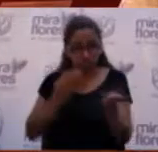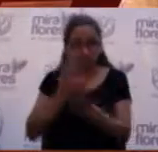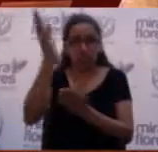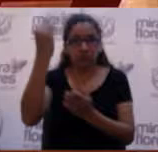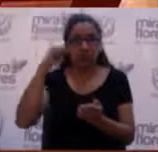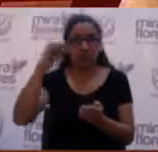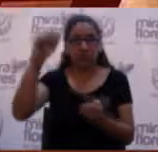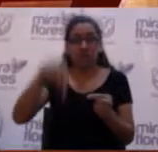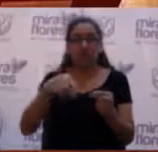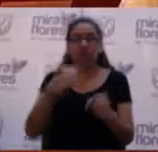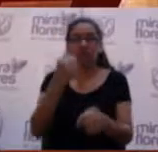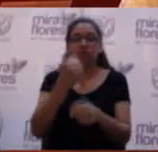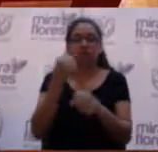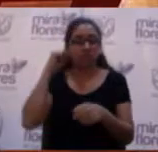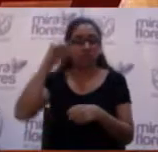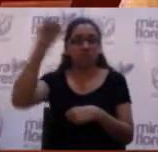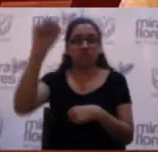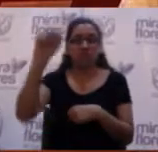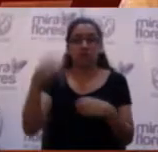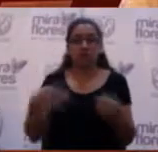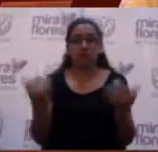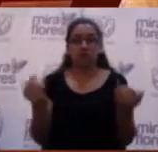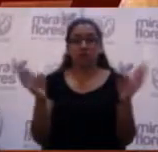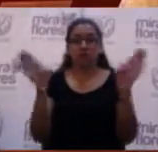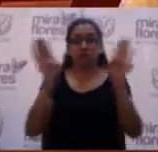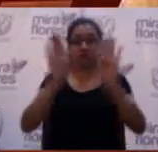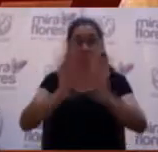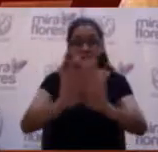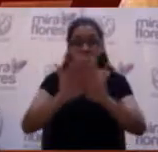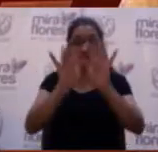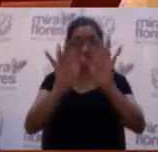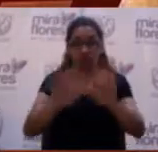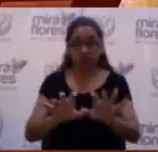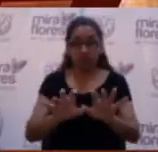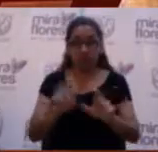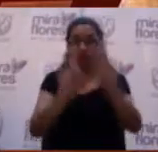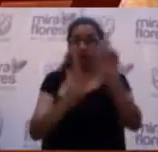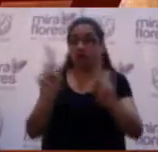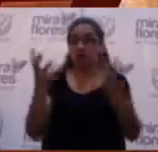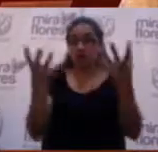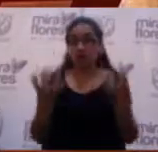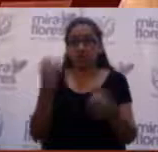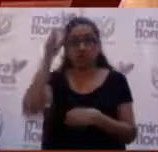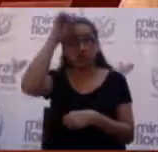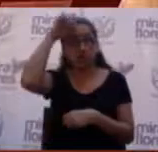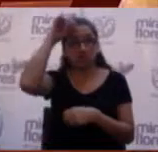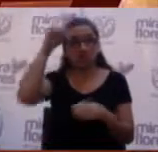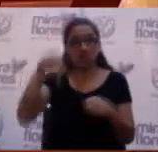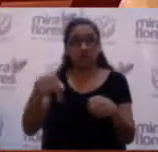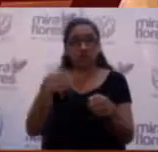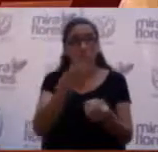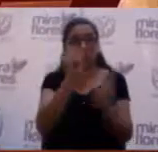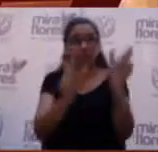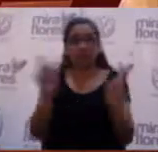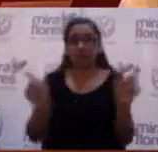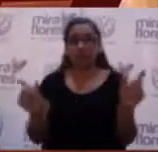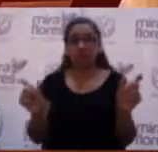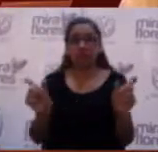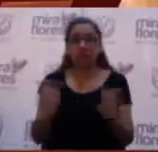esta actividad. Cierro lo que es el informe y no sé si tenemos algún otro informe en mesa.